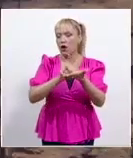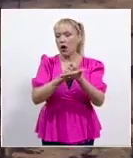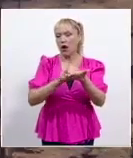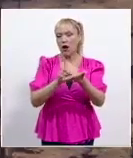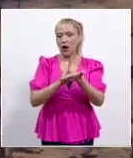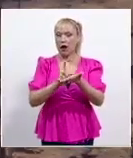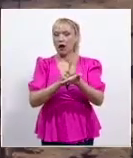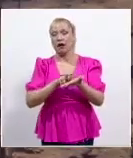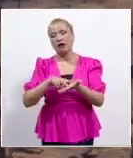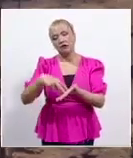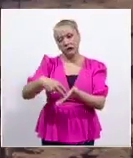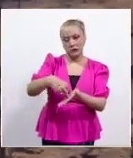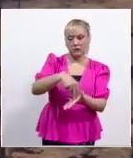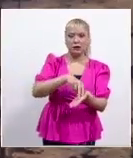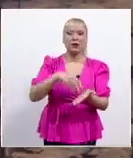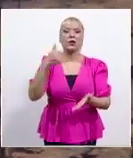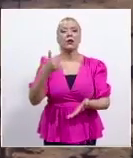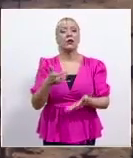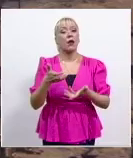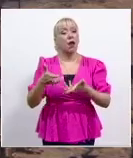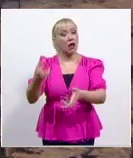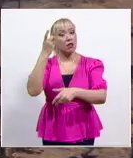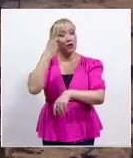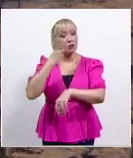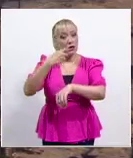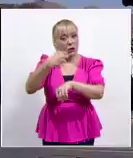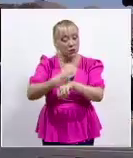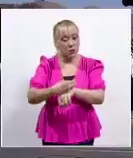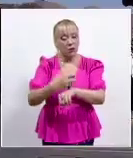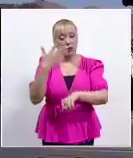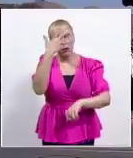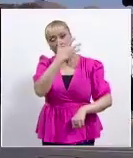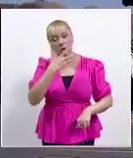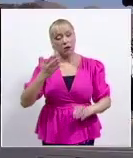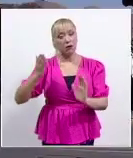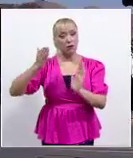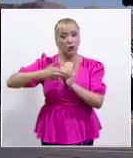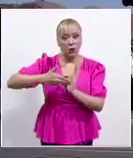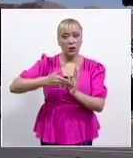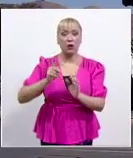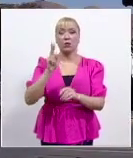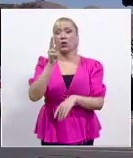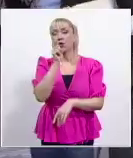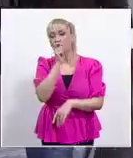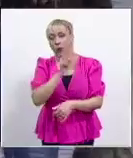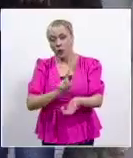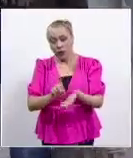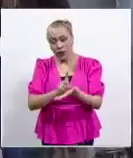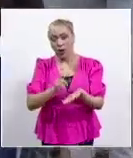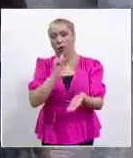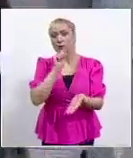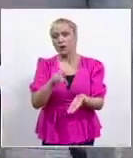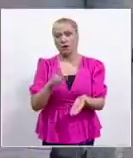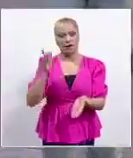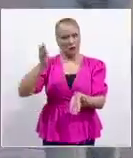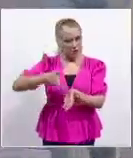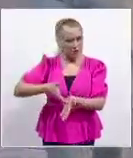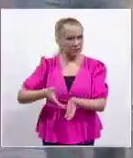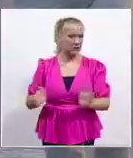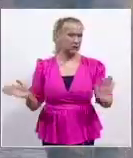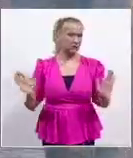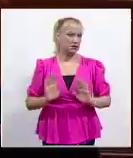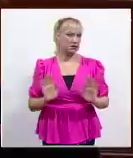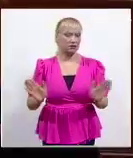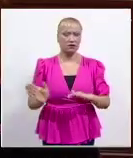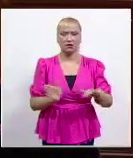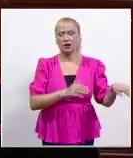se establecieran multas por dormir en la calle bajo el influjo del alcohol o de alguna droga. El jueves, el Pleno invalidó que leyes de ingresos de